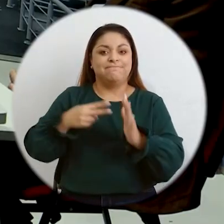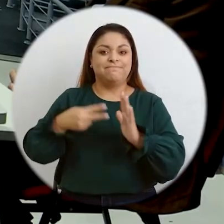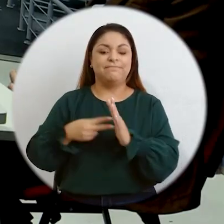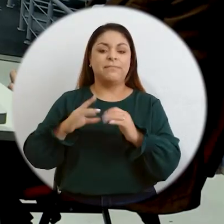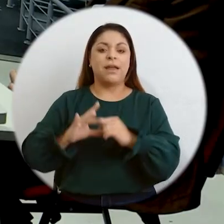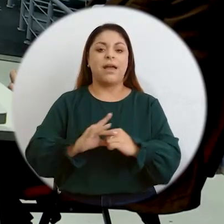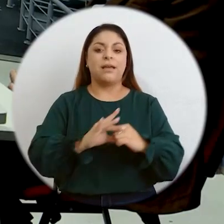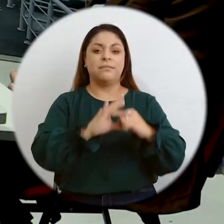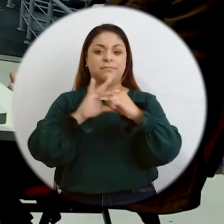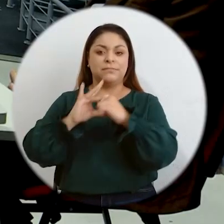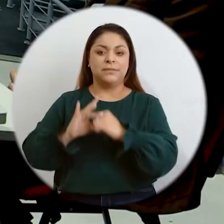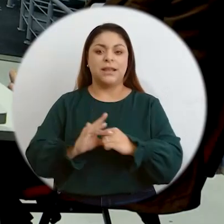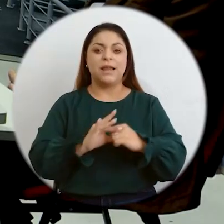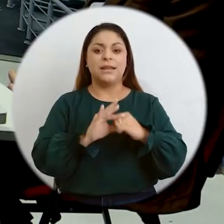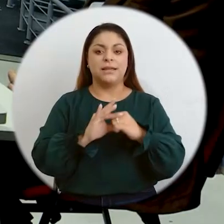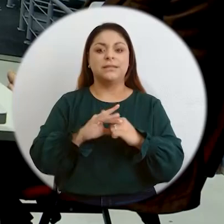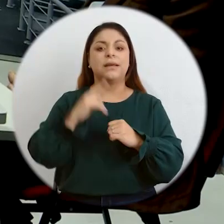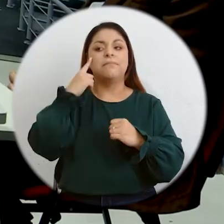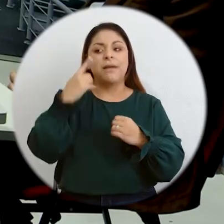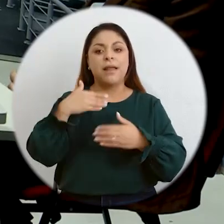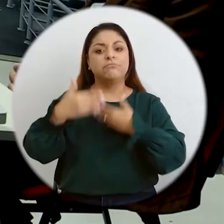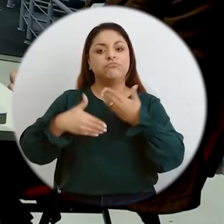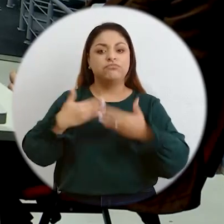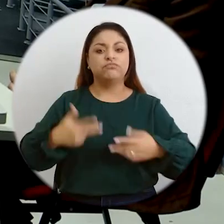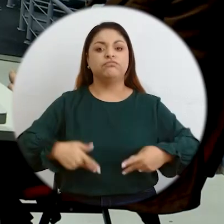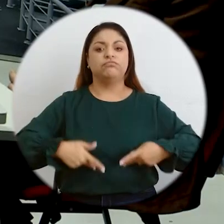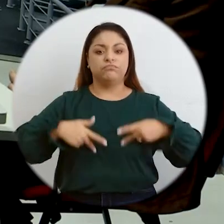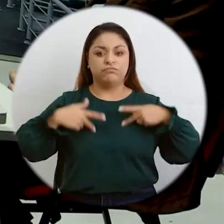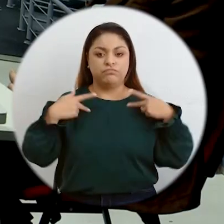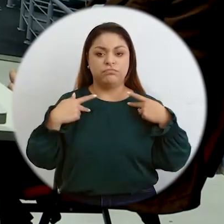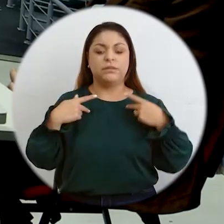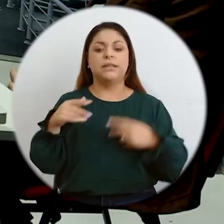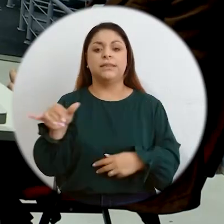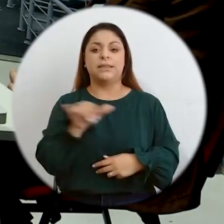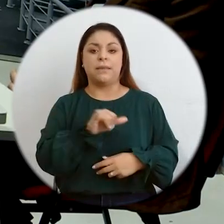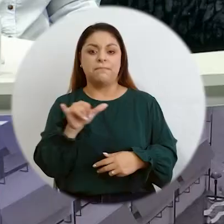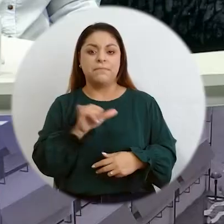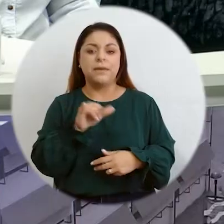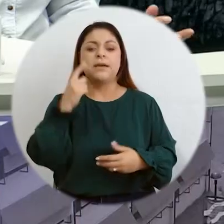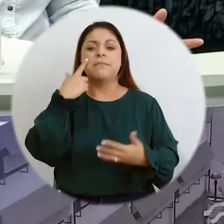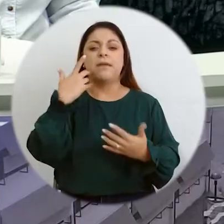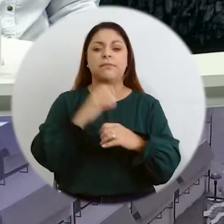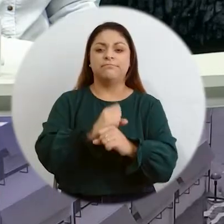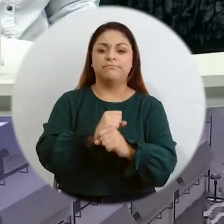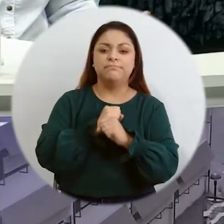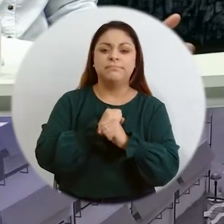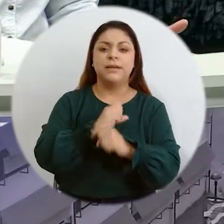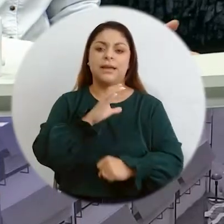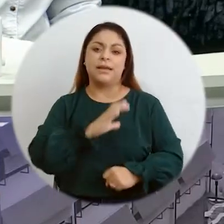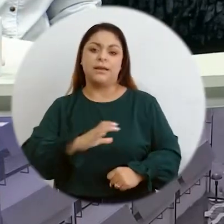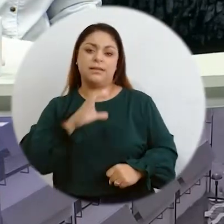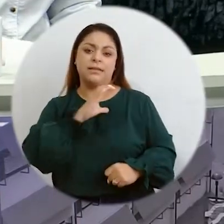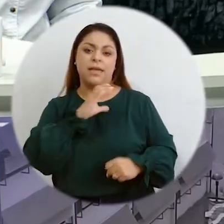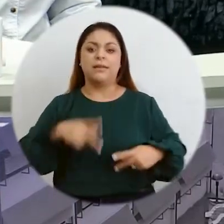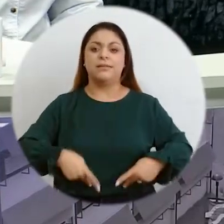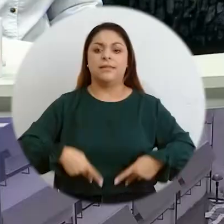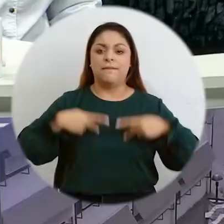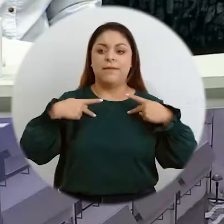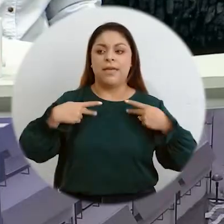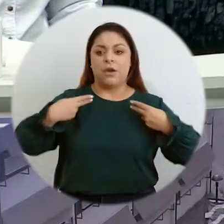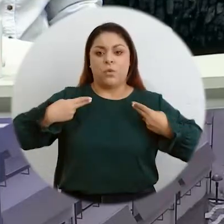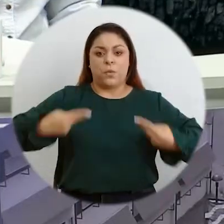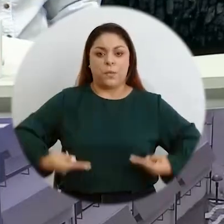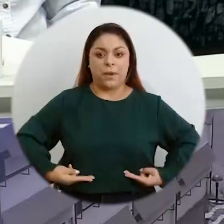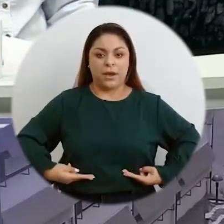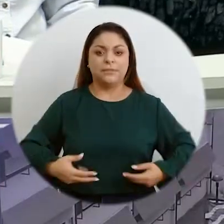como para supervivencia y también para asegurarnos, ¿verdad?, calidad de vida como especie humana.